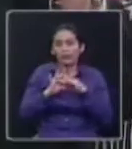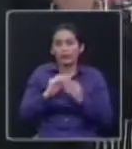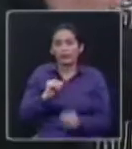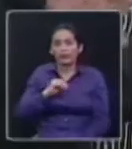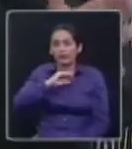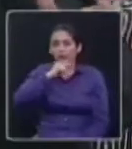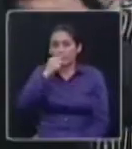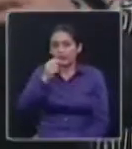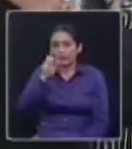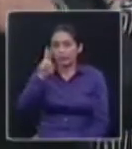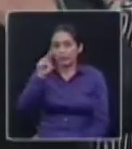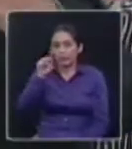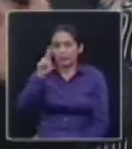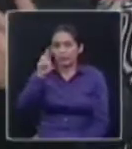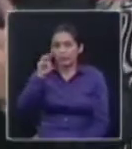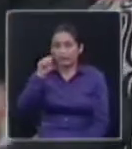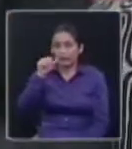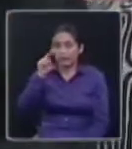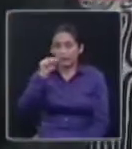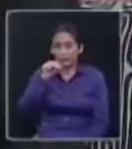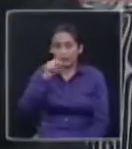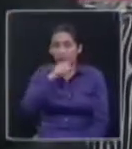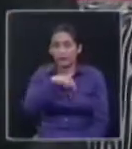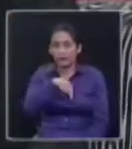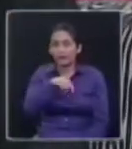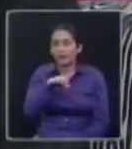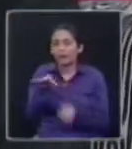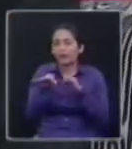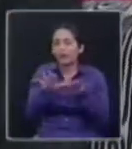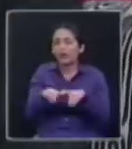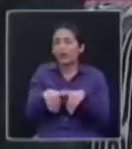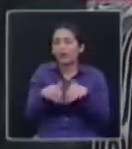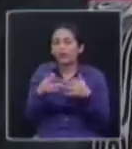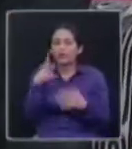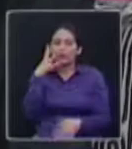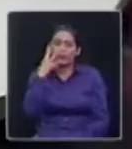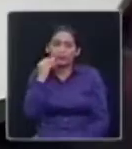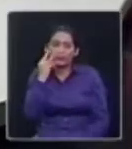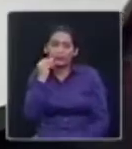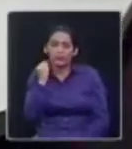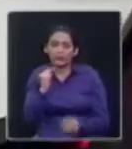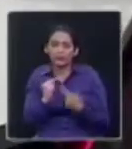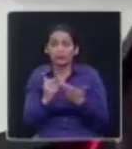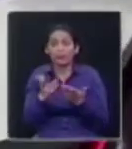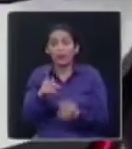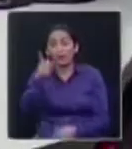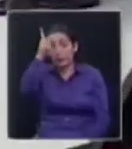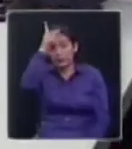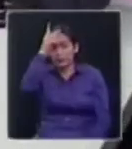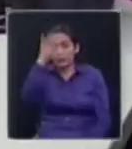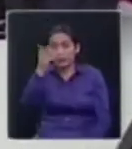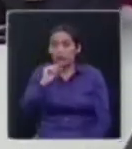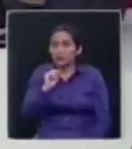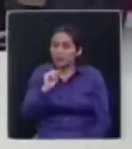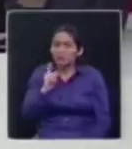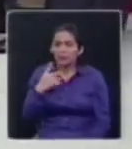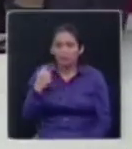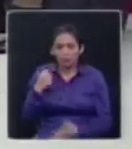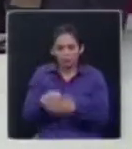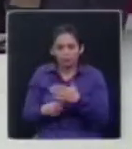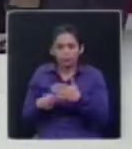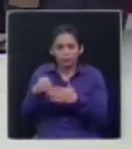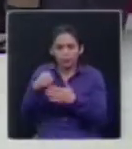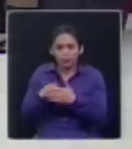que es presidente de IPMA Perú, la experiencia en un país uh-huh. cercano como el Perú, uh-huh. abordando retos de la dirección de proyectos, y